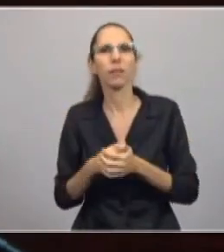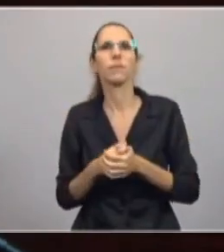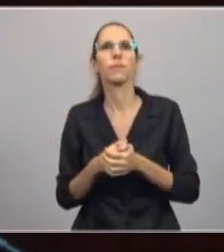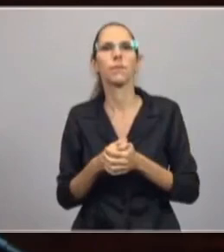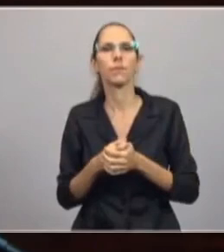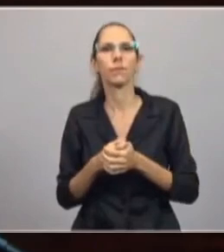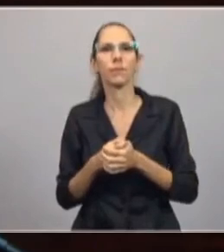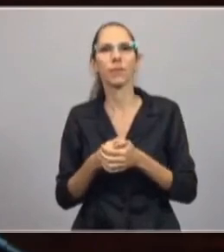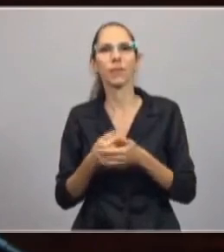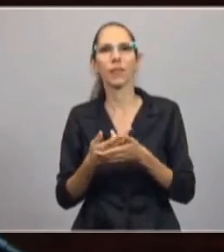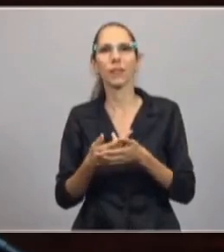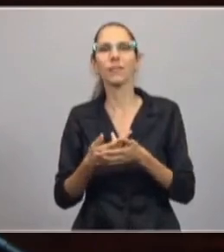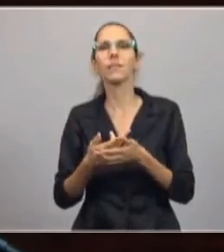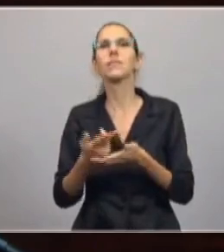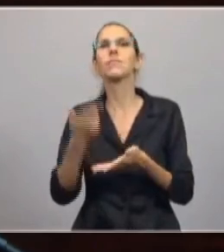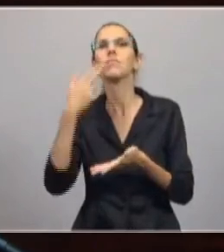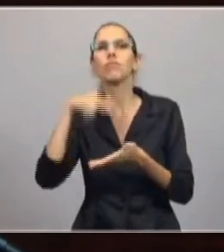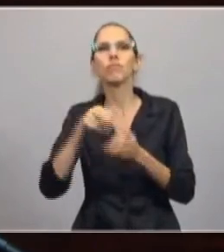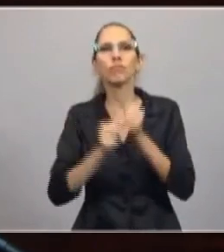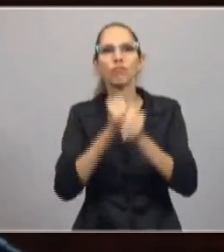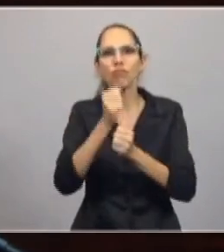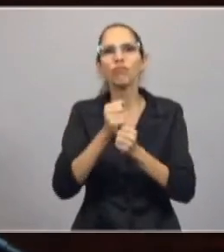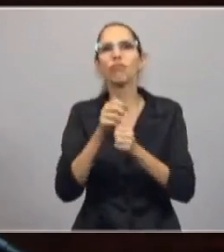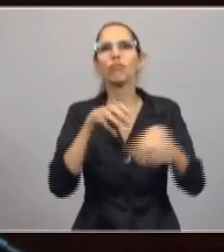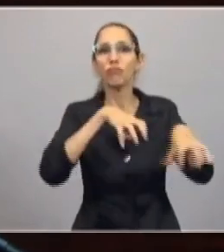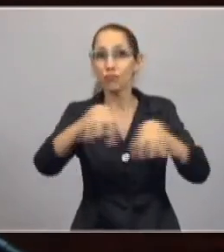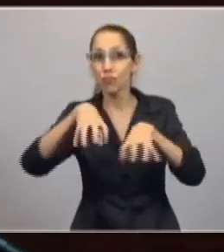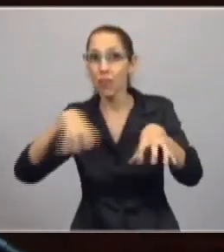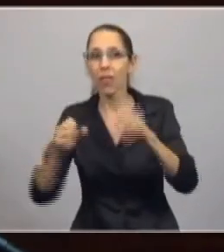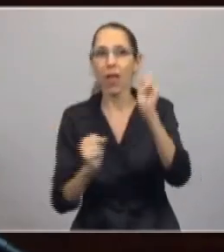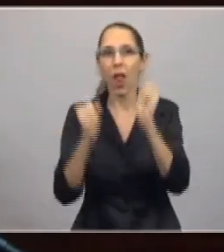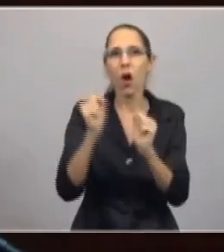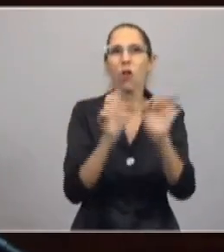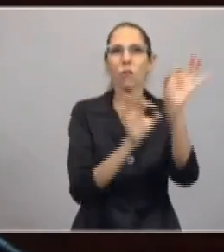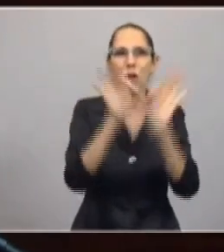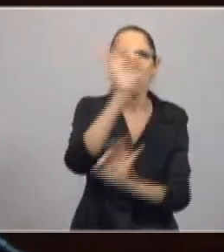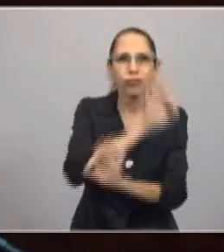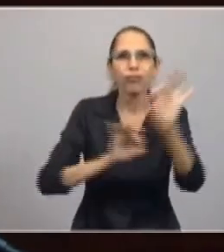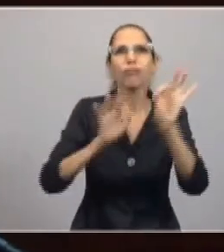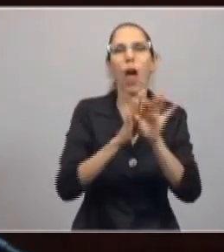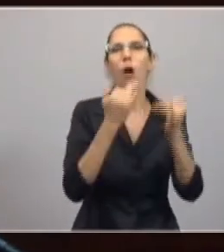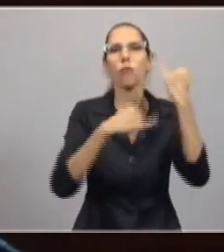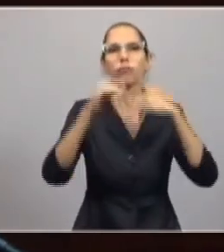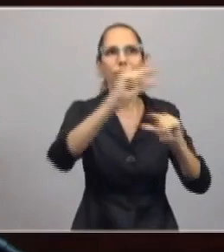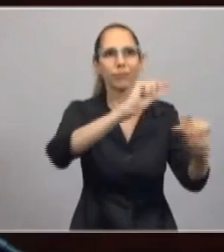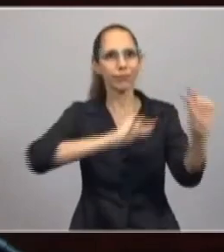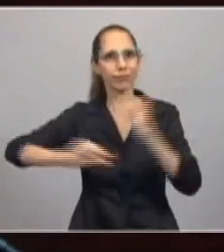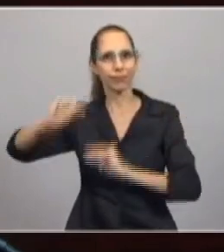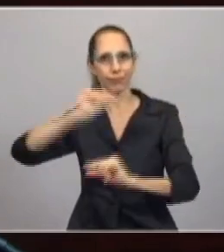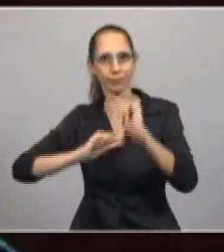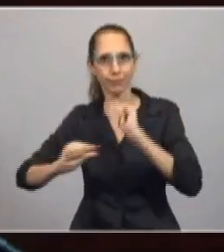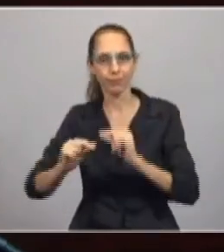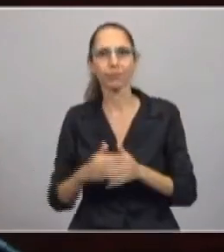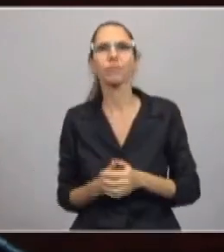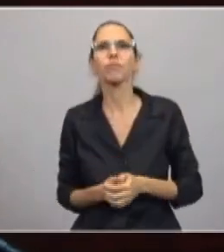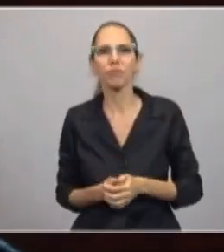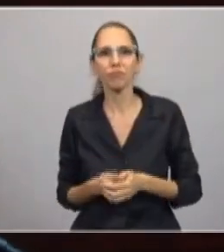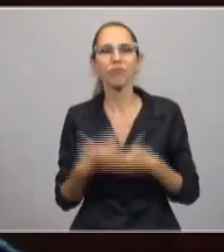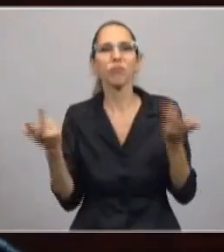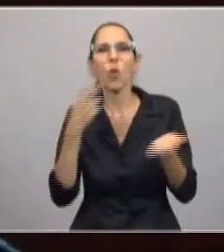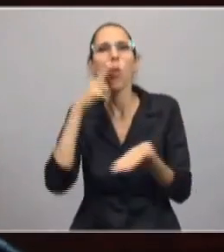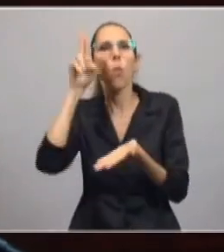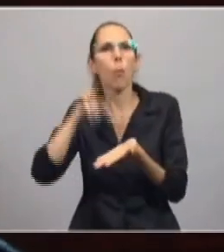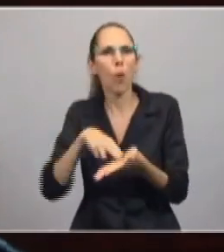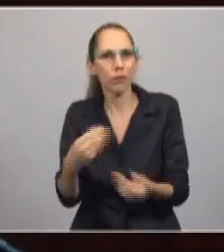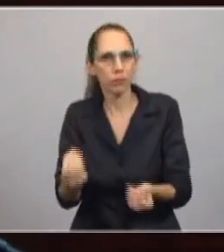alícuotas a los sectores concentrados de la economía beneficiados por esta política económica, la adopción del impuesto a